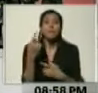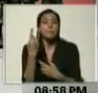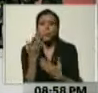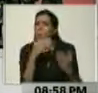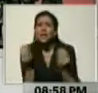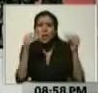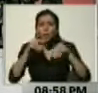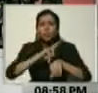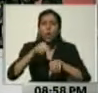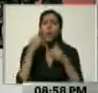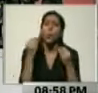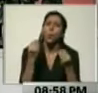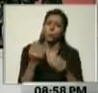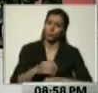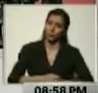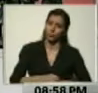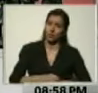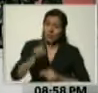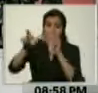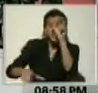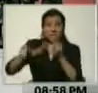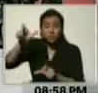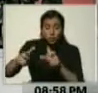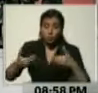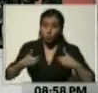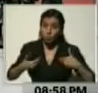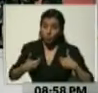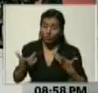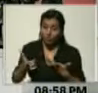víctimas están de acuerdo con dar el perdón.